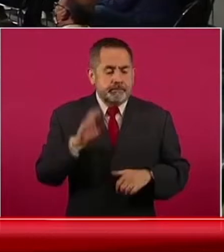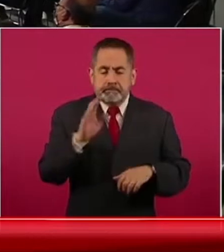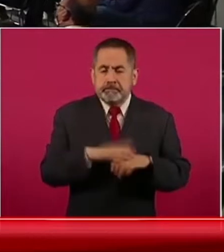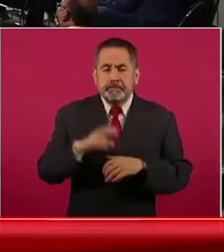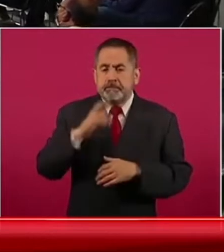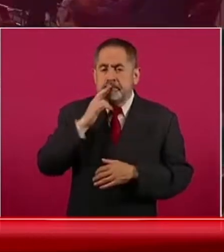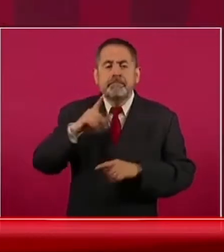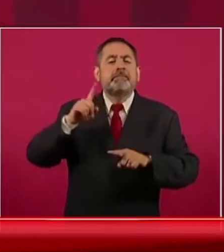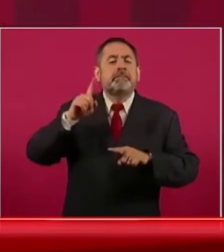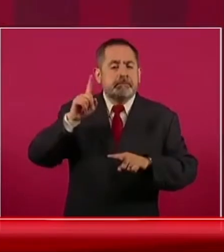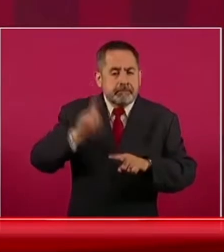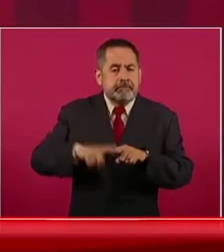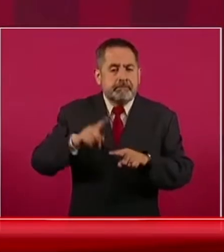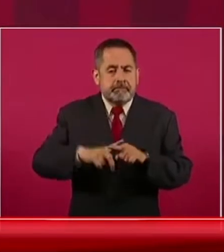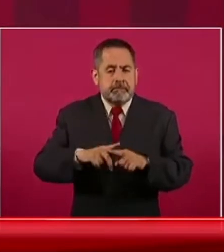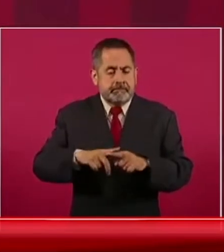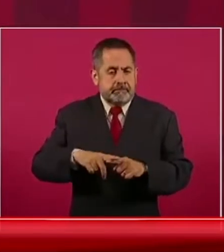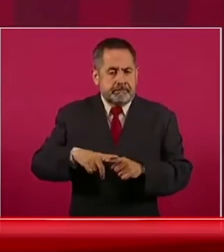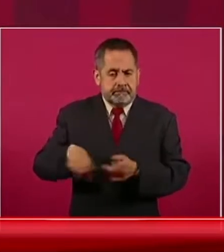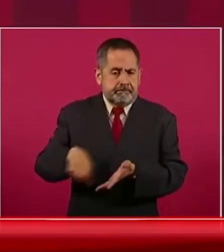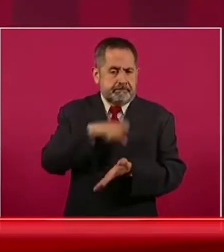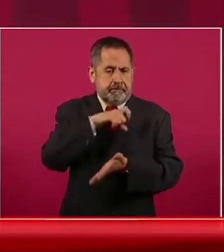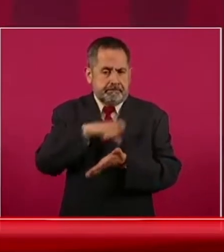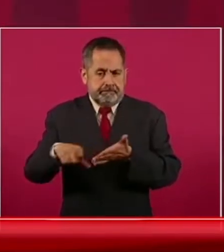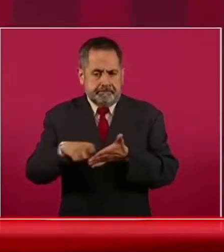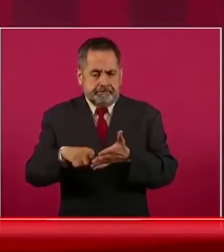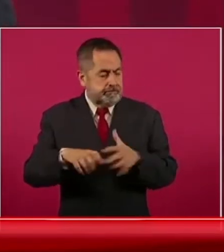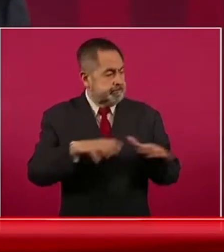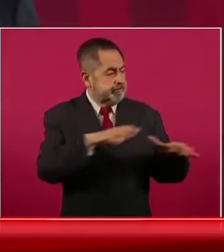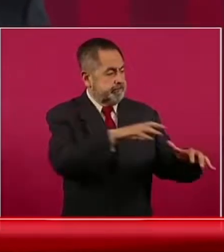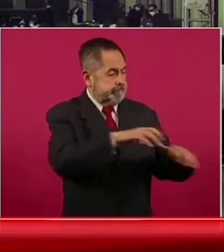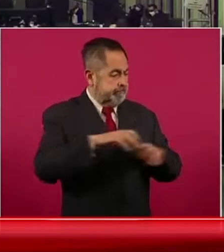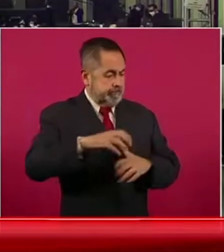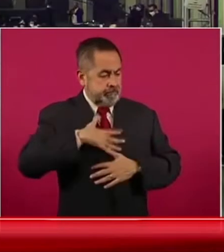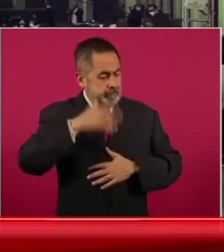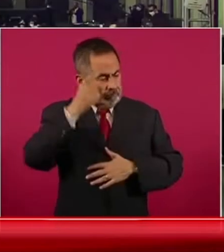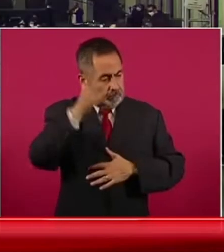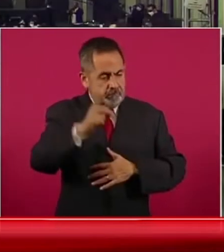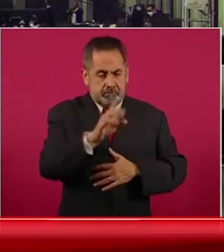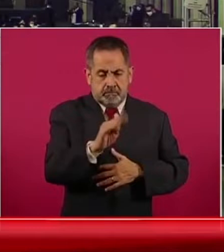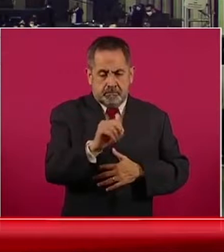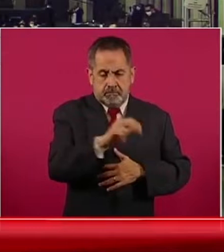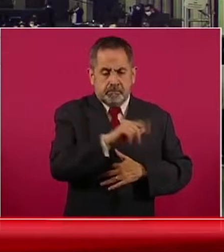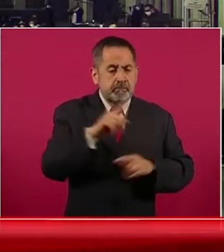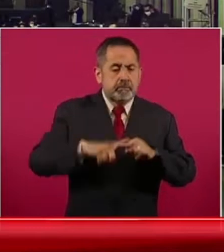preferencia los inversionistas mexicanos.